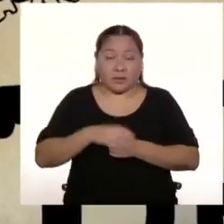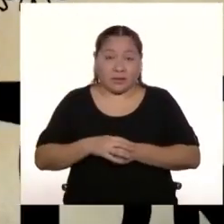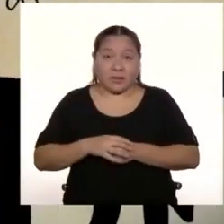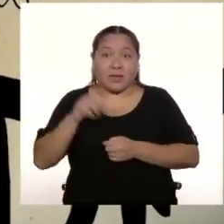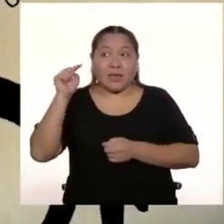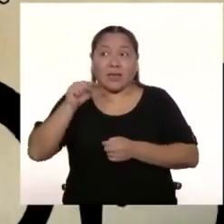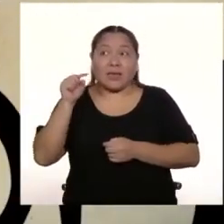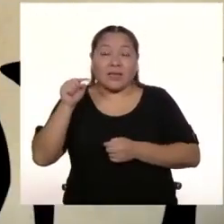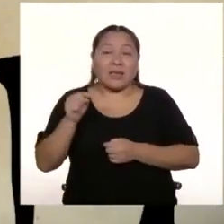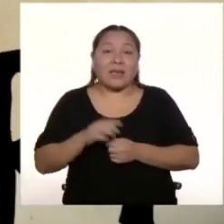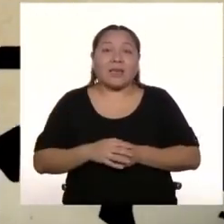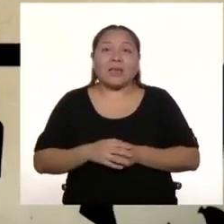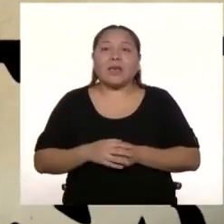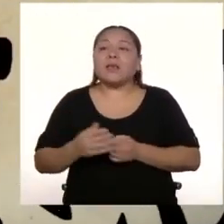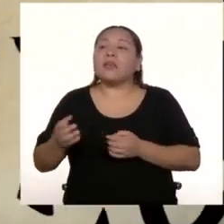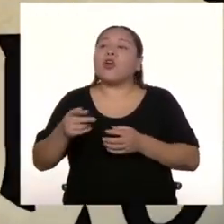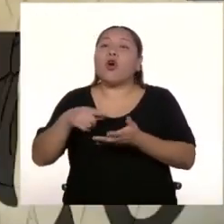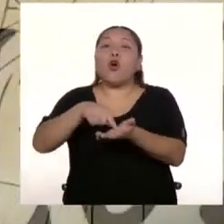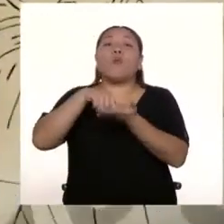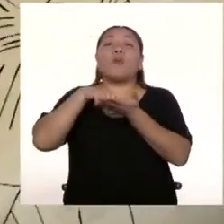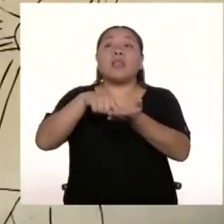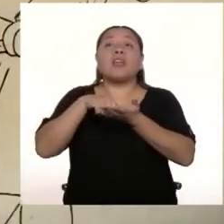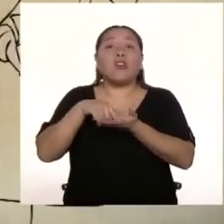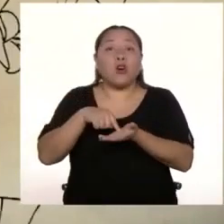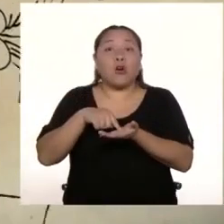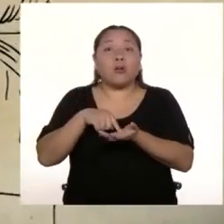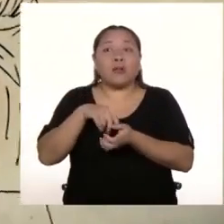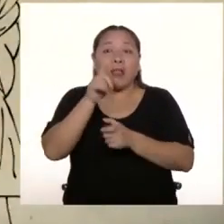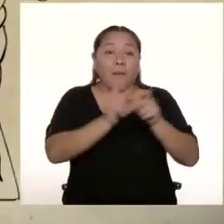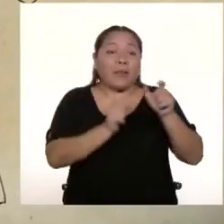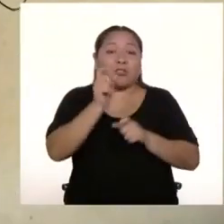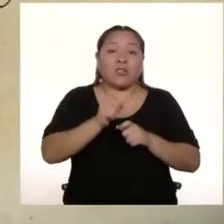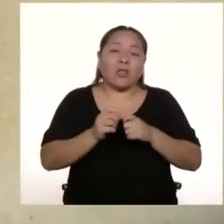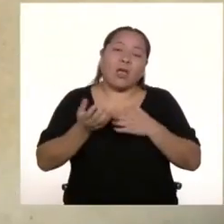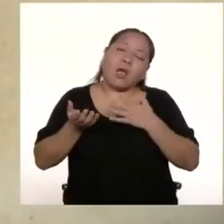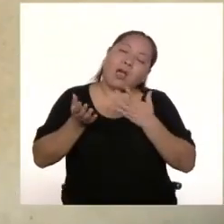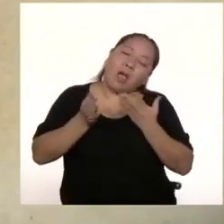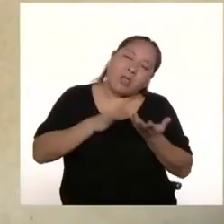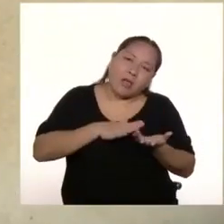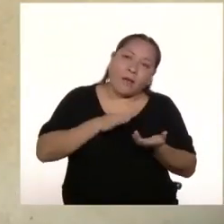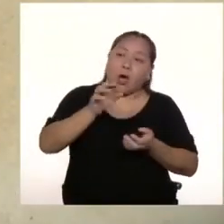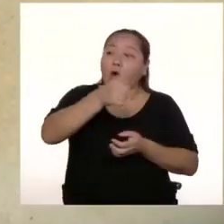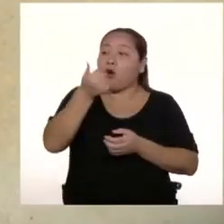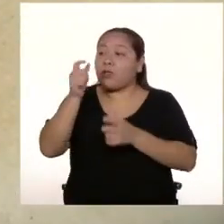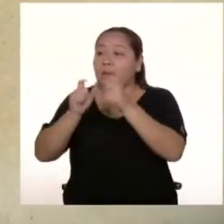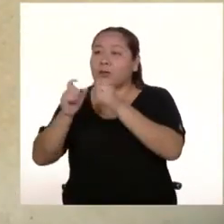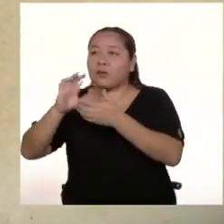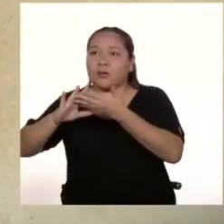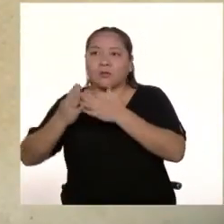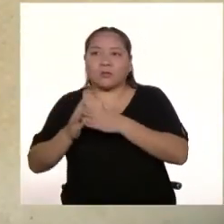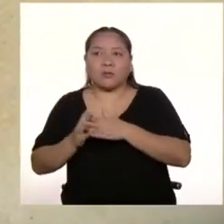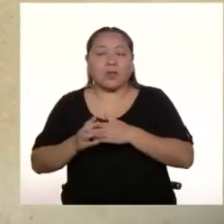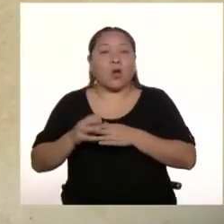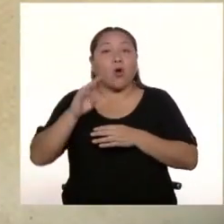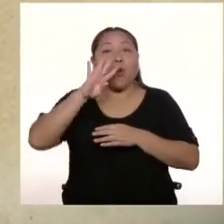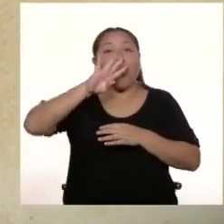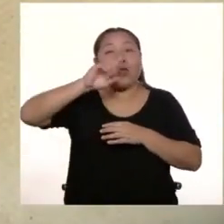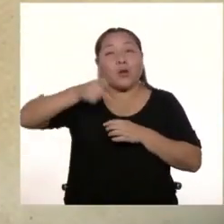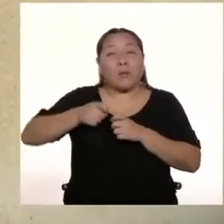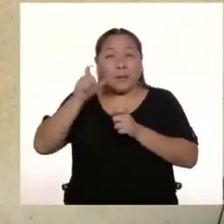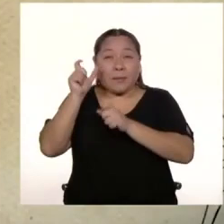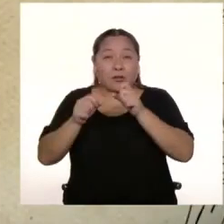alguno adoleciese, entrase en su lugar otro pueblo. 4.000 de estos quebraban las piedras y las